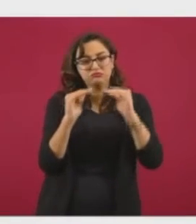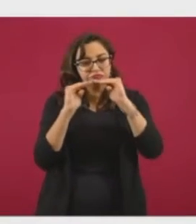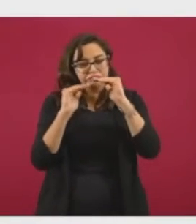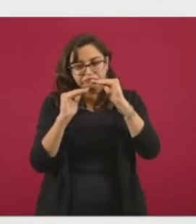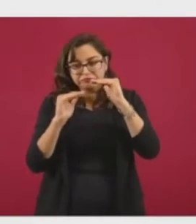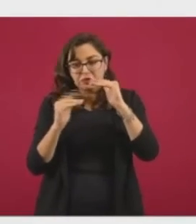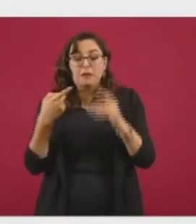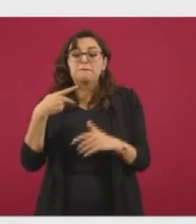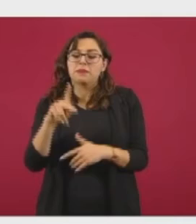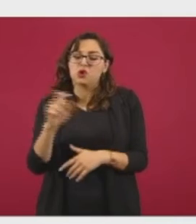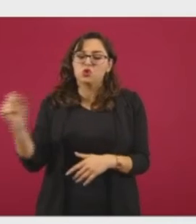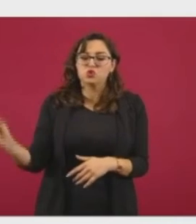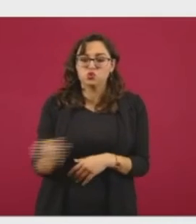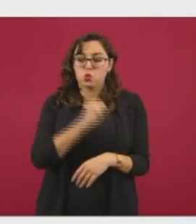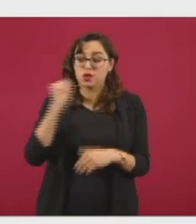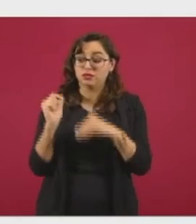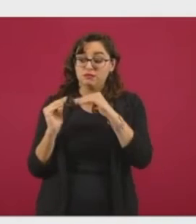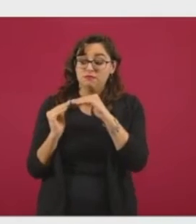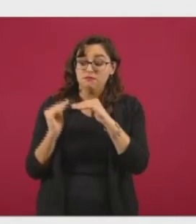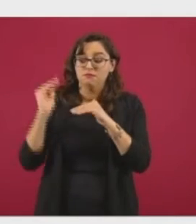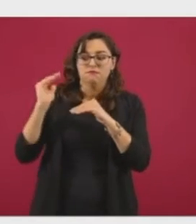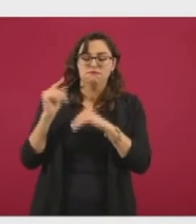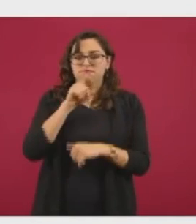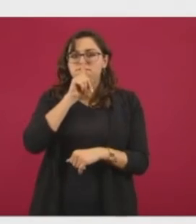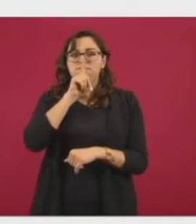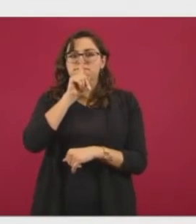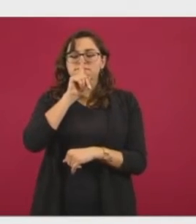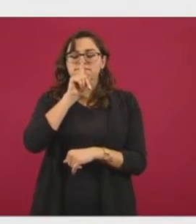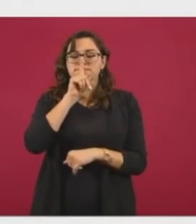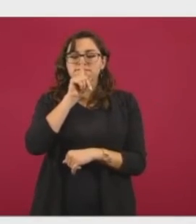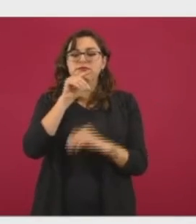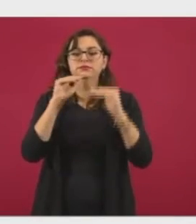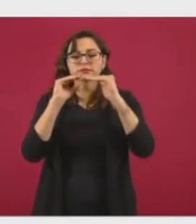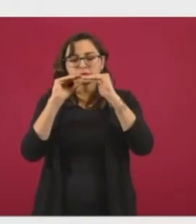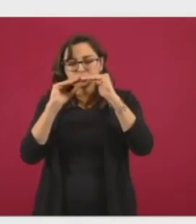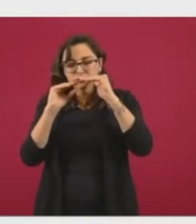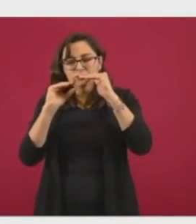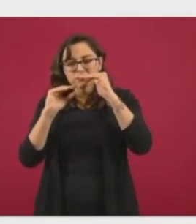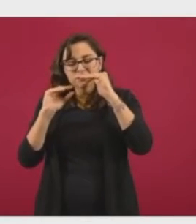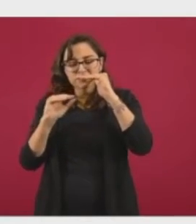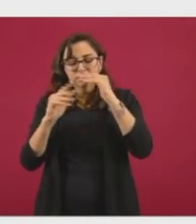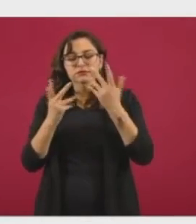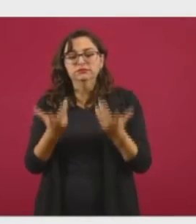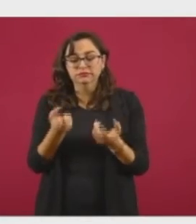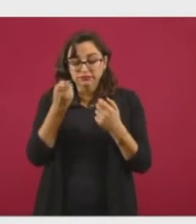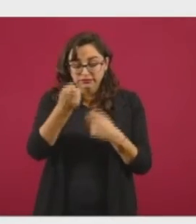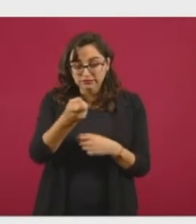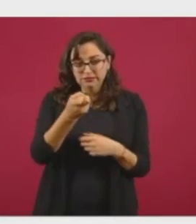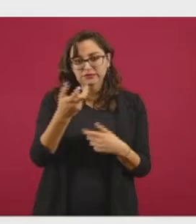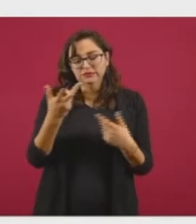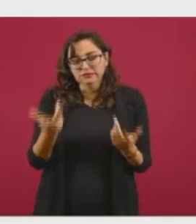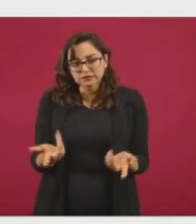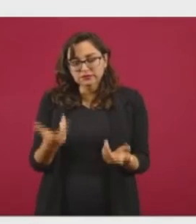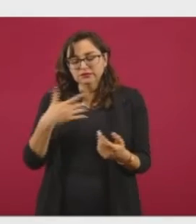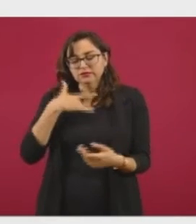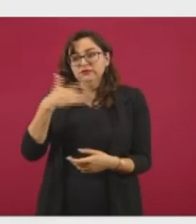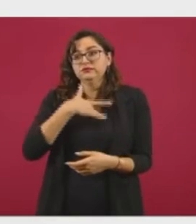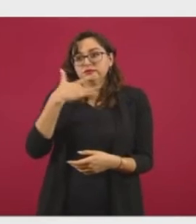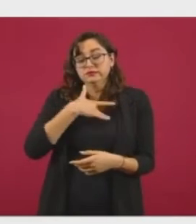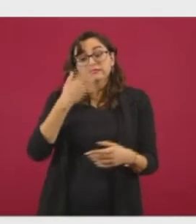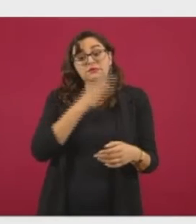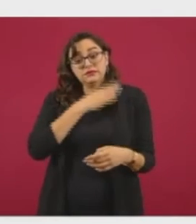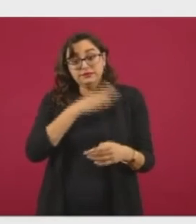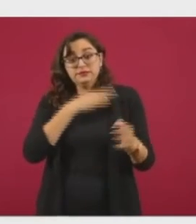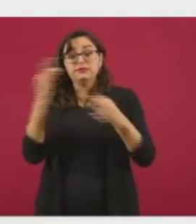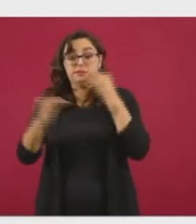de defunciones de una semana previa a la otra. Esto personal y profesionalmente se me hace una buena